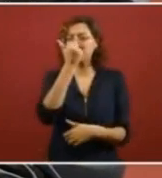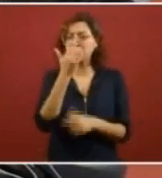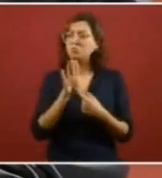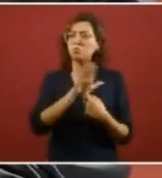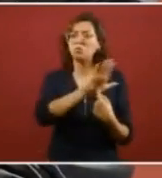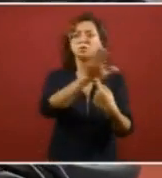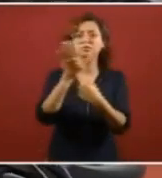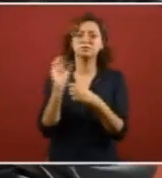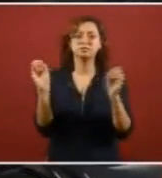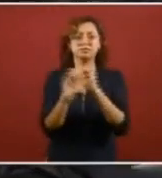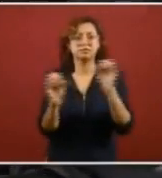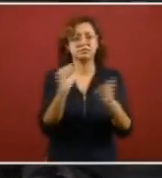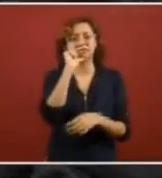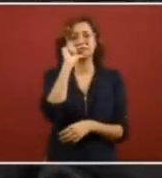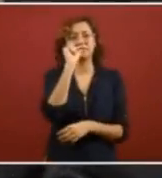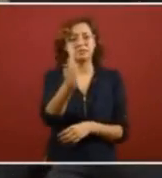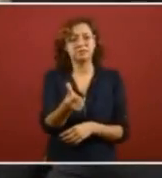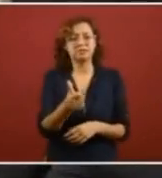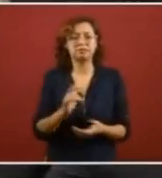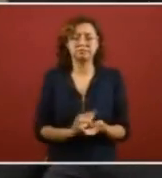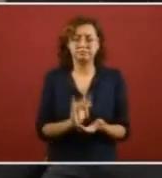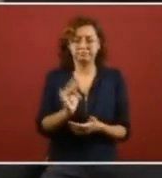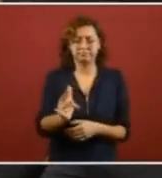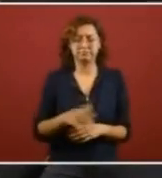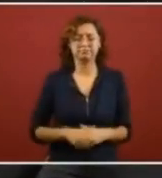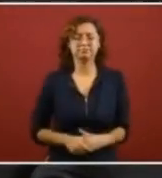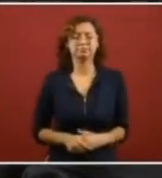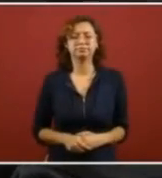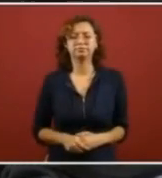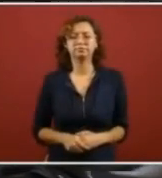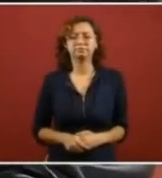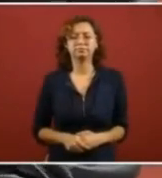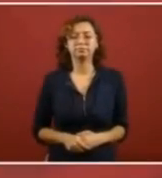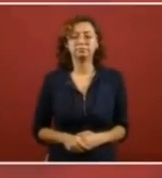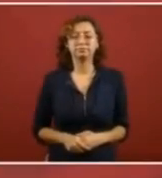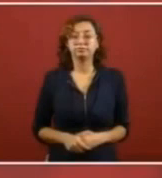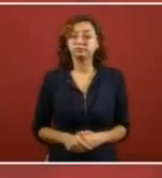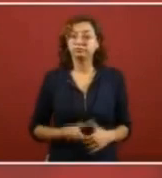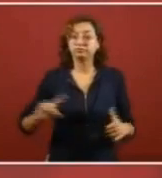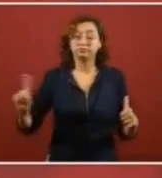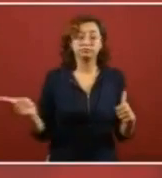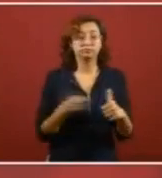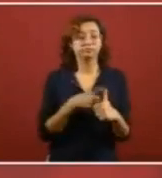voluntad. Gracias, presidente. Sí, la salud es primero